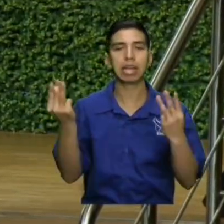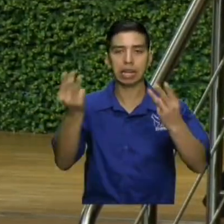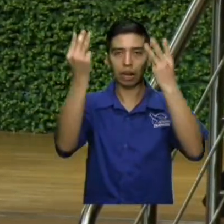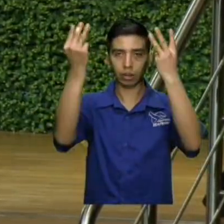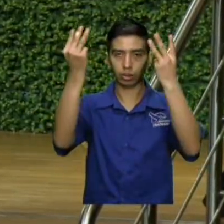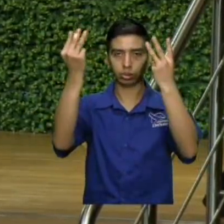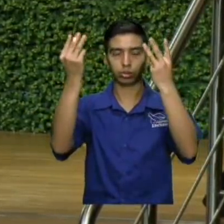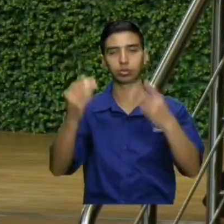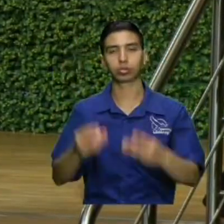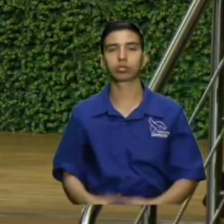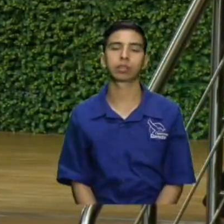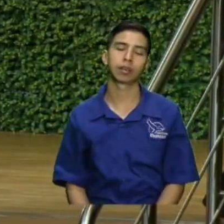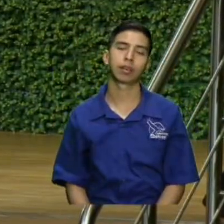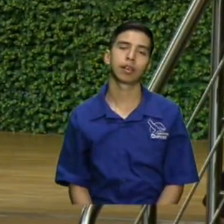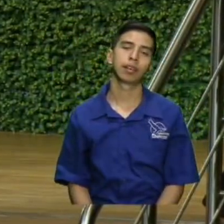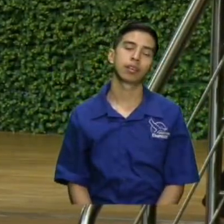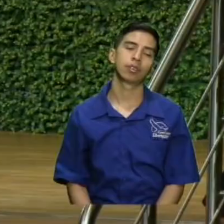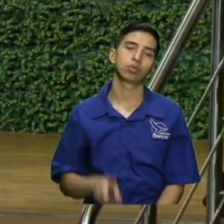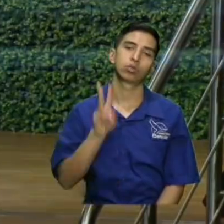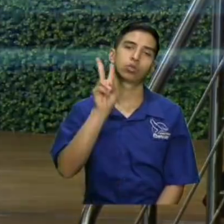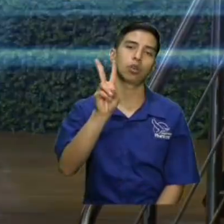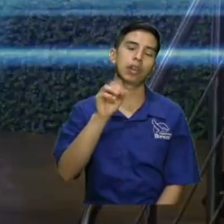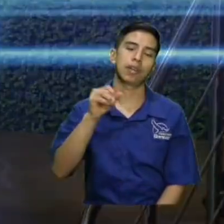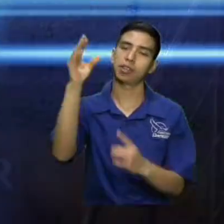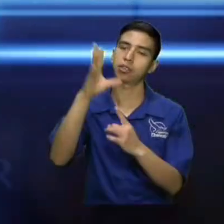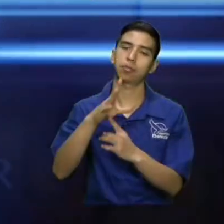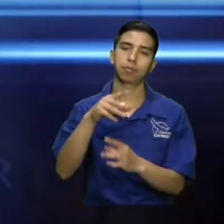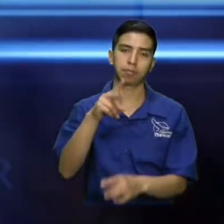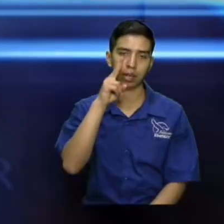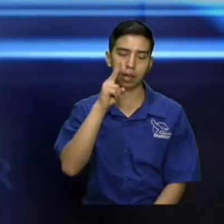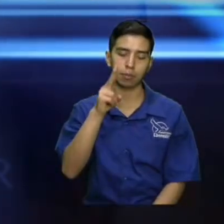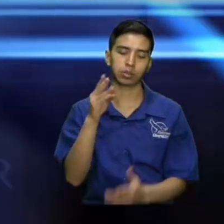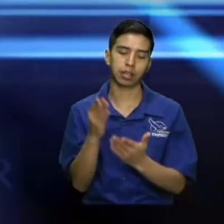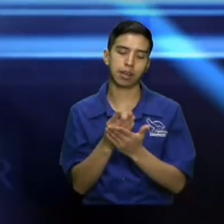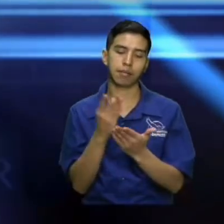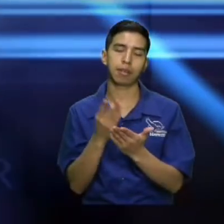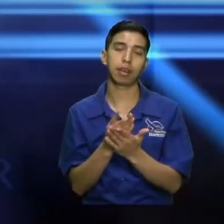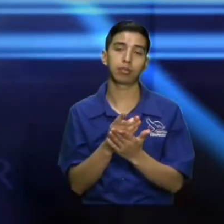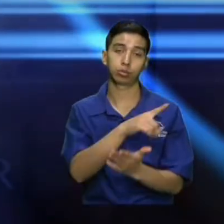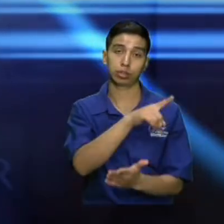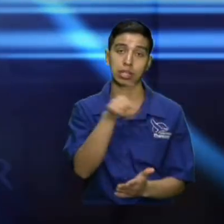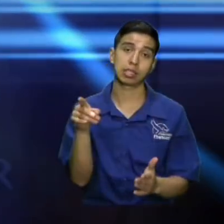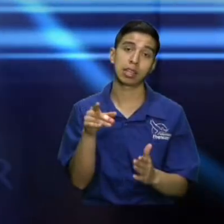doble. Ahí le va, pues. ¿Está listo? Bueno.